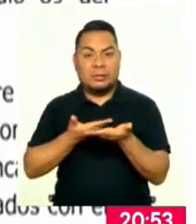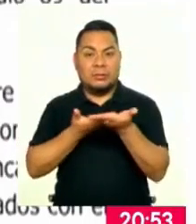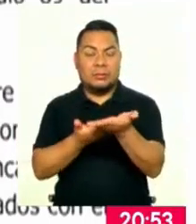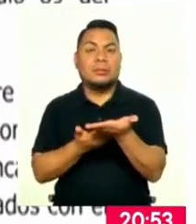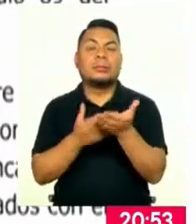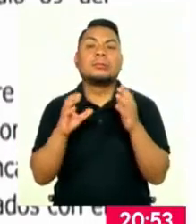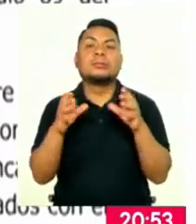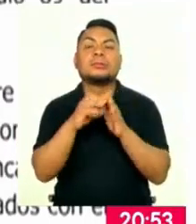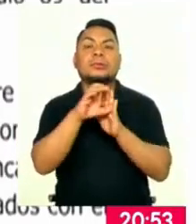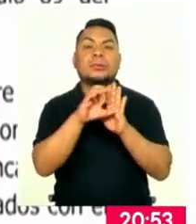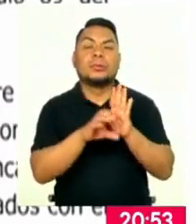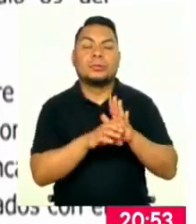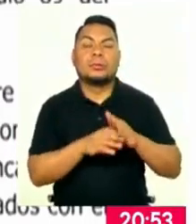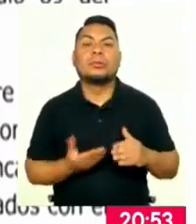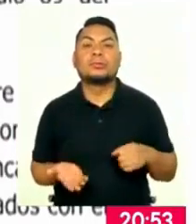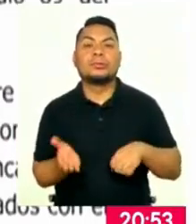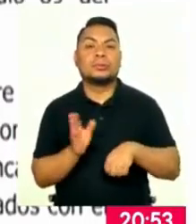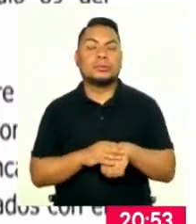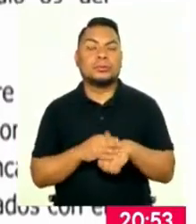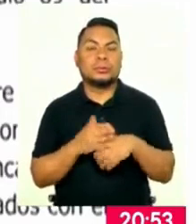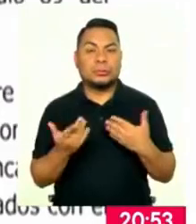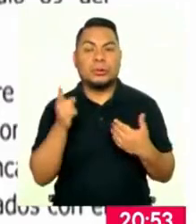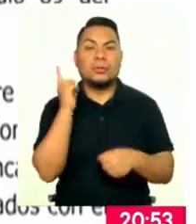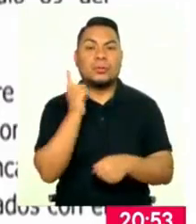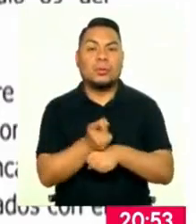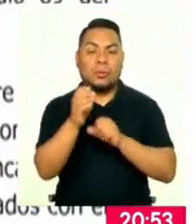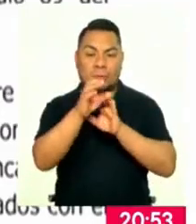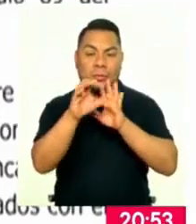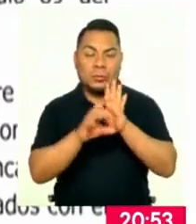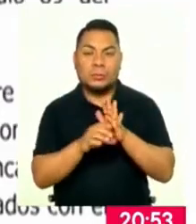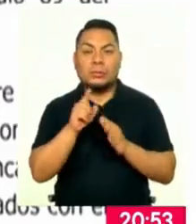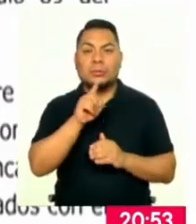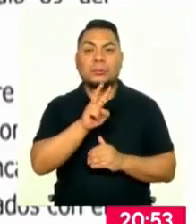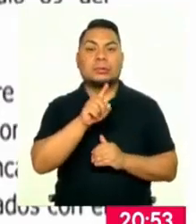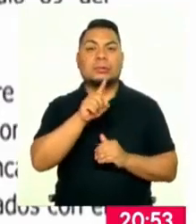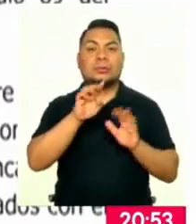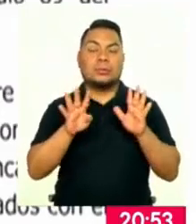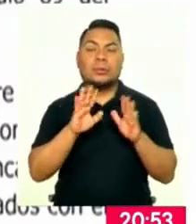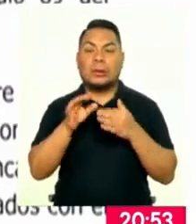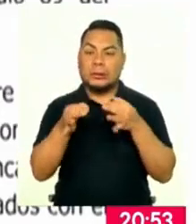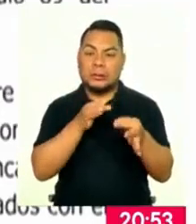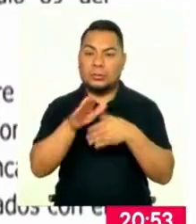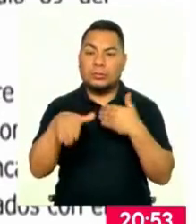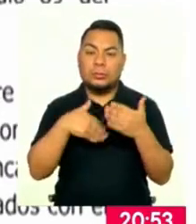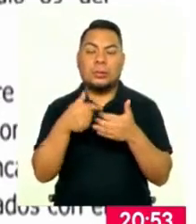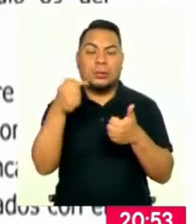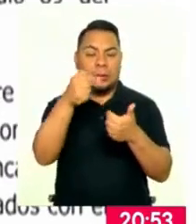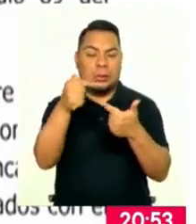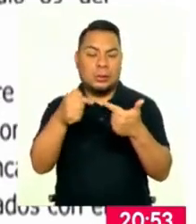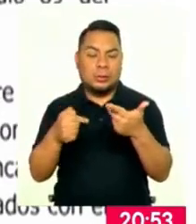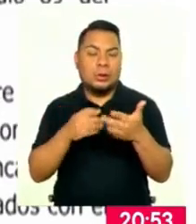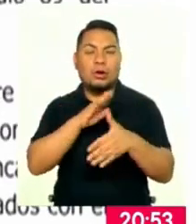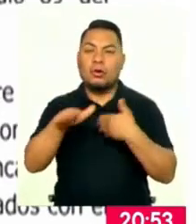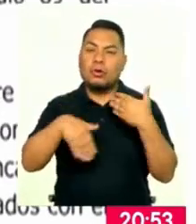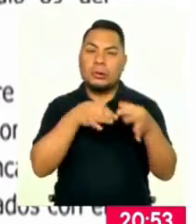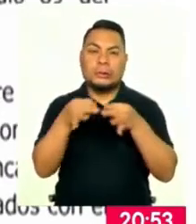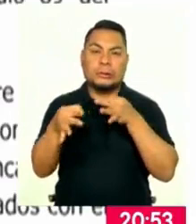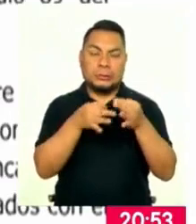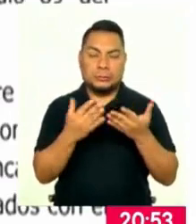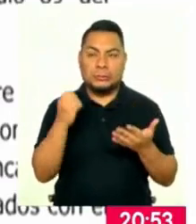de Acusaciones Constitucionales respecto de la denuncia constitucional 219 que contiene el detalle de los antecedentes, fundamentos de hecho y de